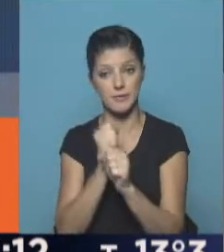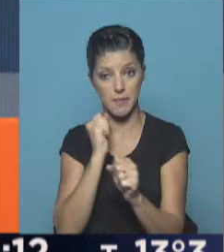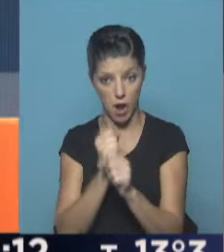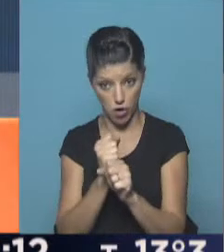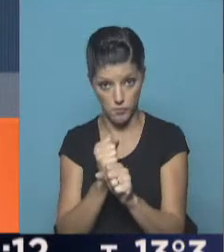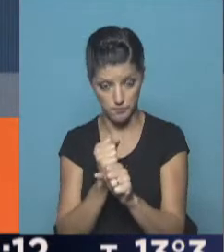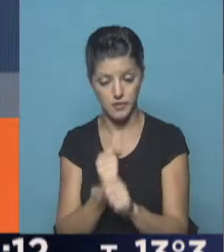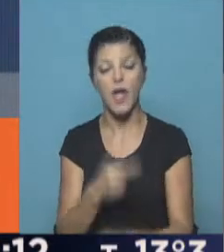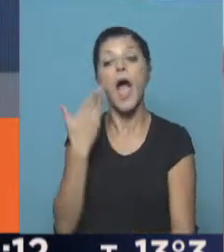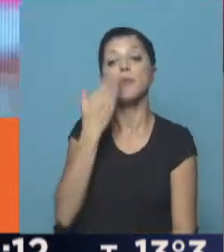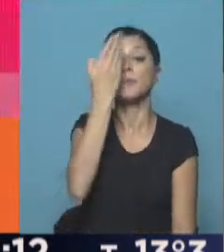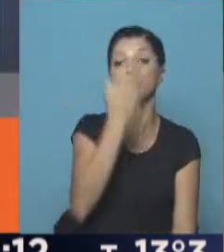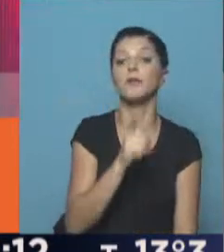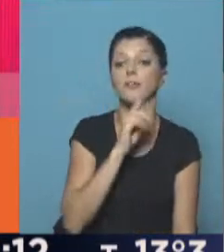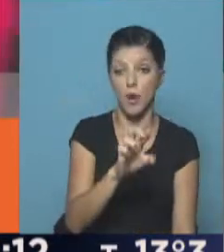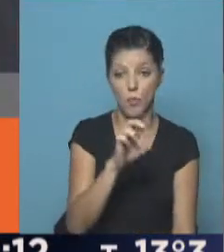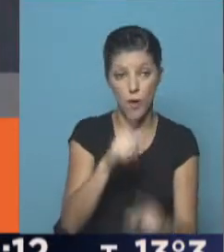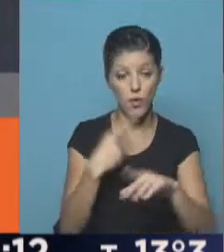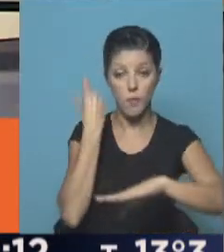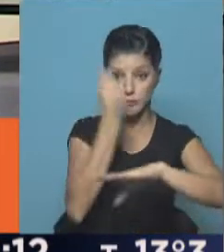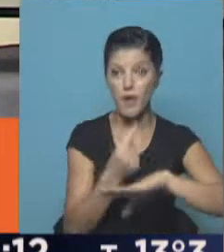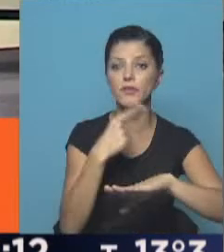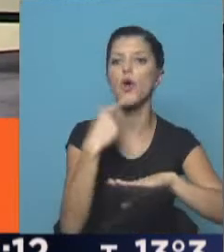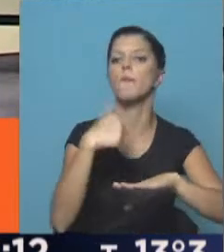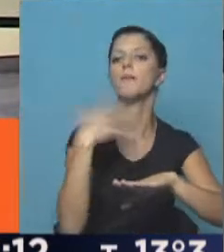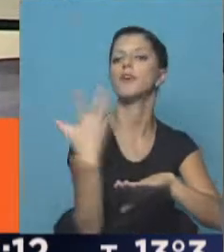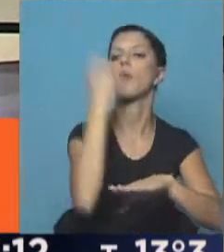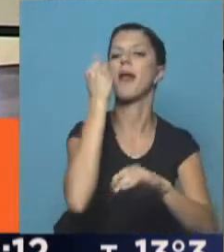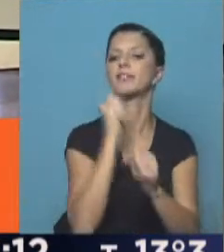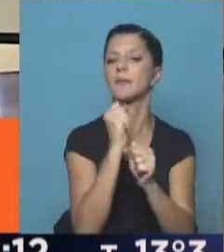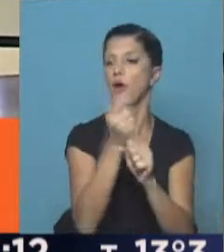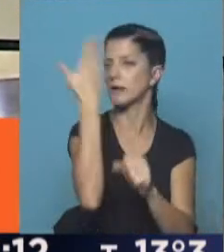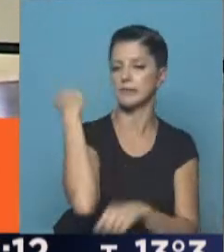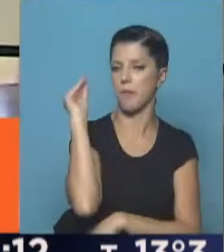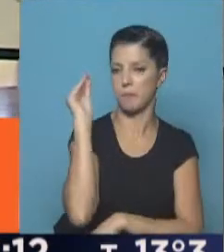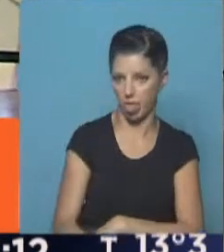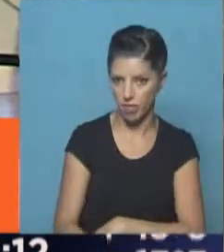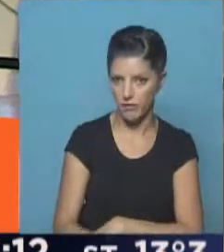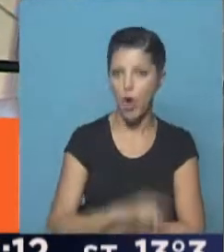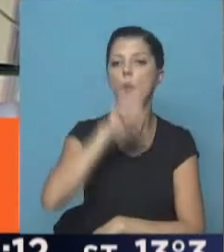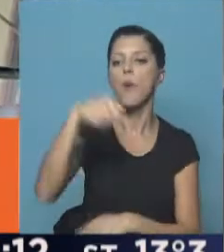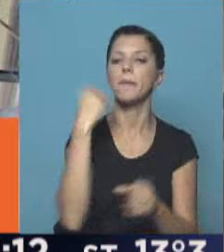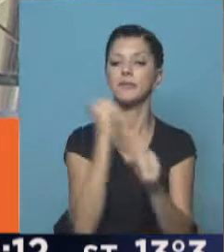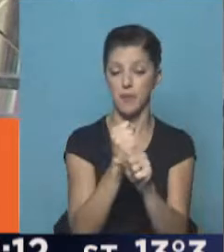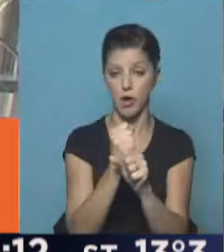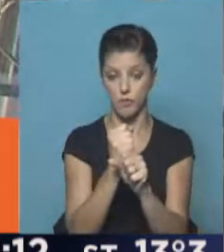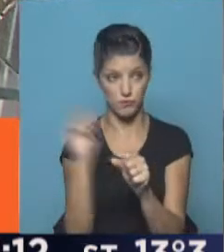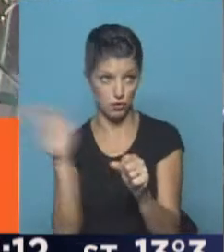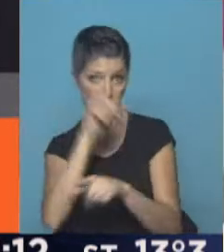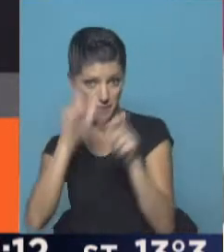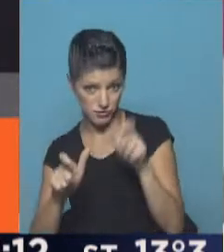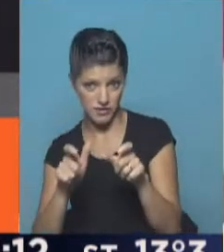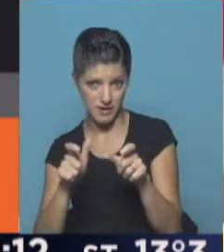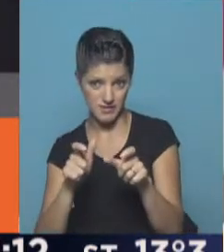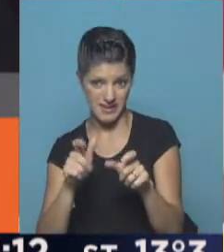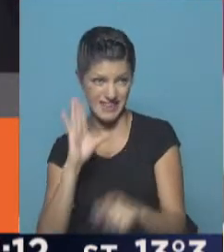Trump, y Trump llegó prometiendo recuperar empleos que se perdieron. Sí. Y que todos, salvo algunos de los que lo votaron, que siguen creyendo en él,